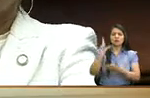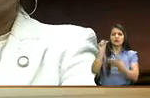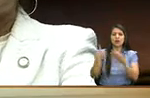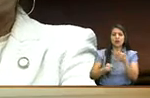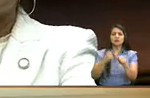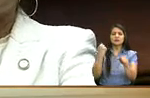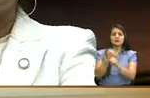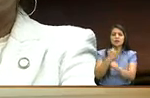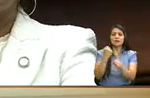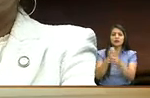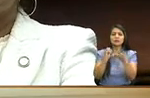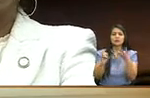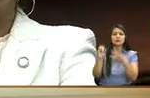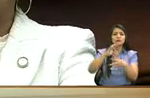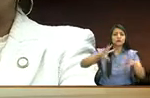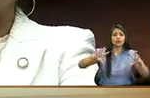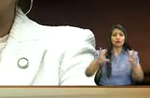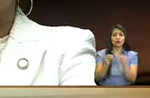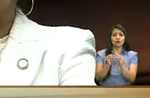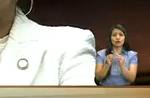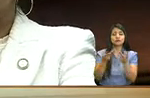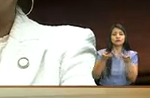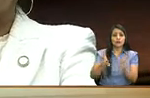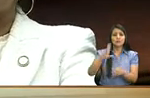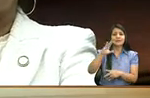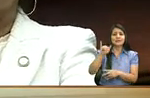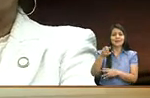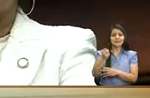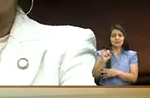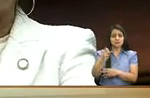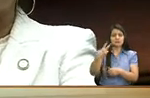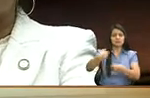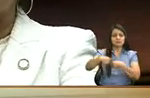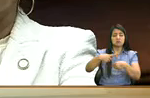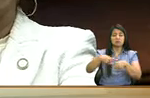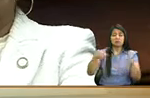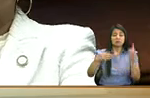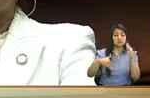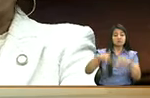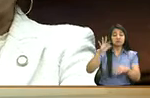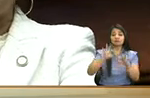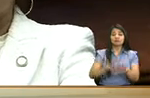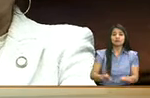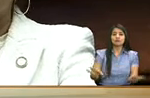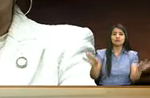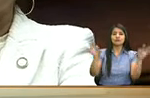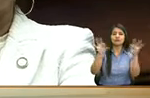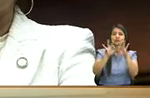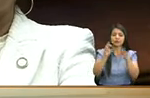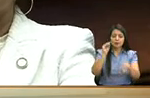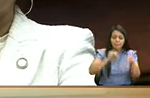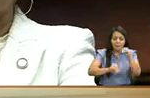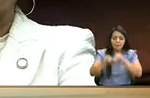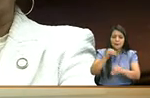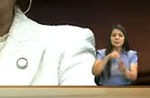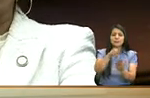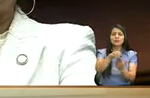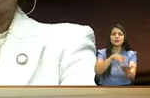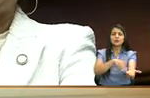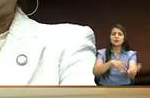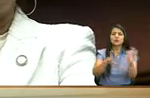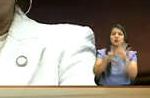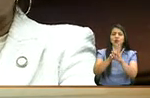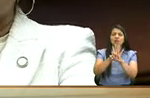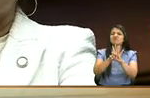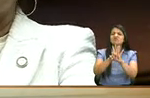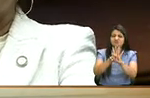trabajo, CENESID y del CES. Pero sobre todo, elaboramos este proyecto